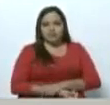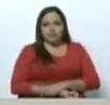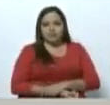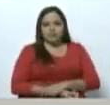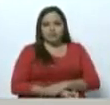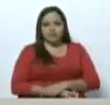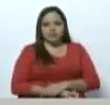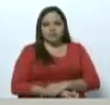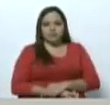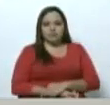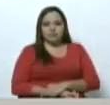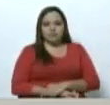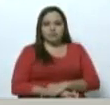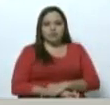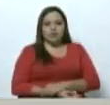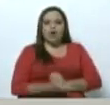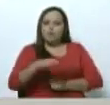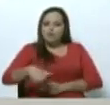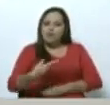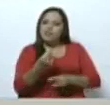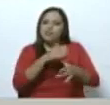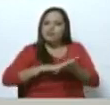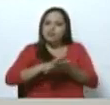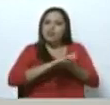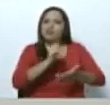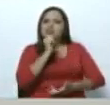Haciéndolo. Los únicos que lo podemos hacer somos nosotros.